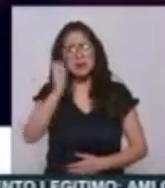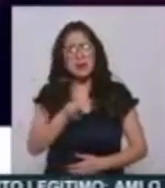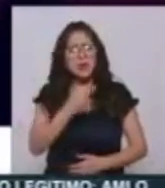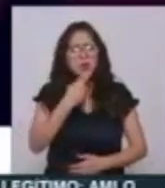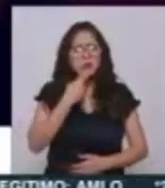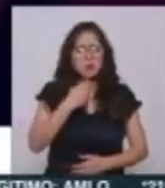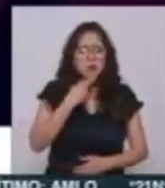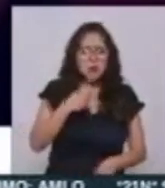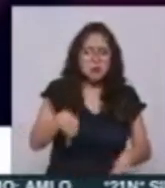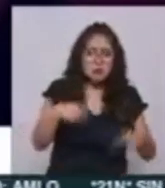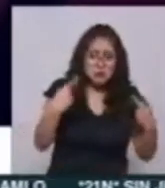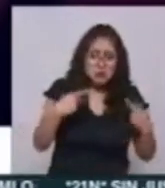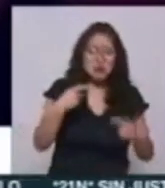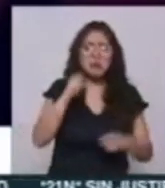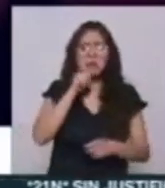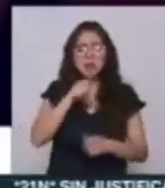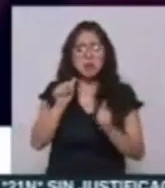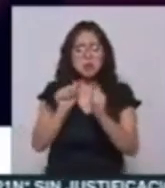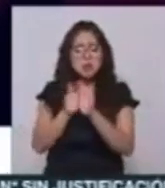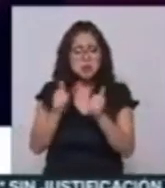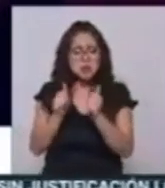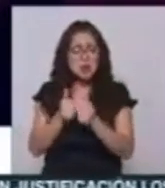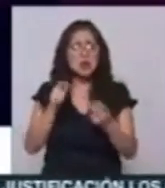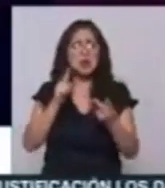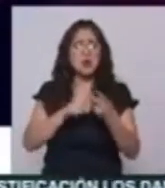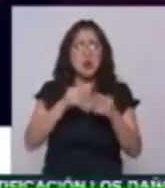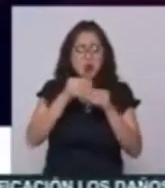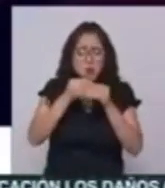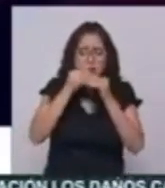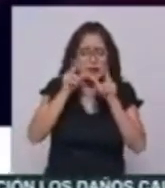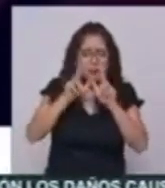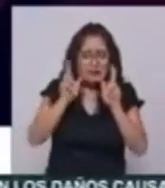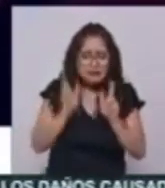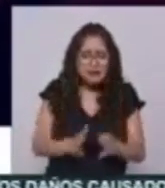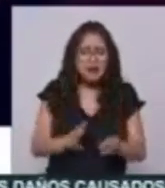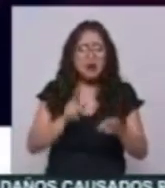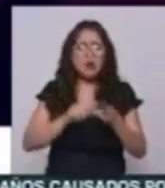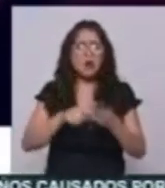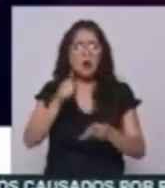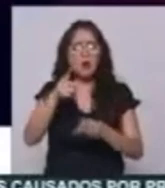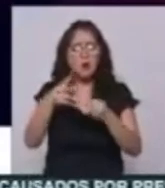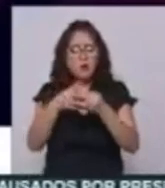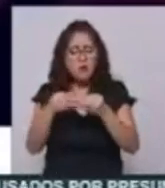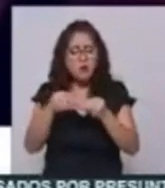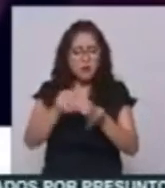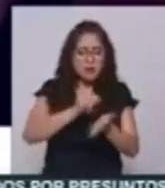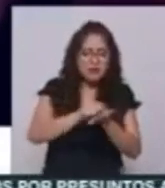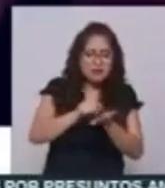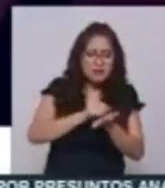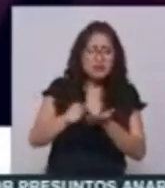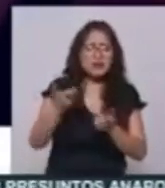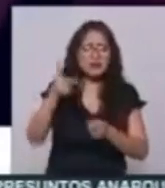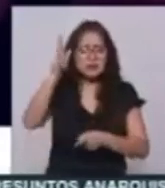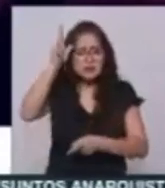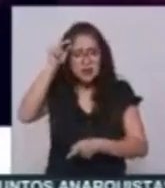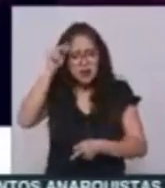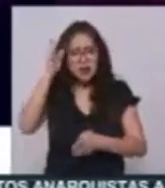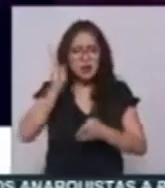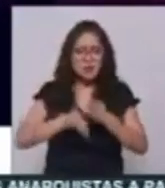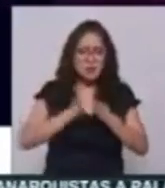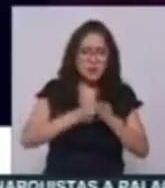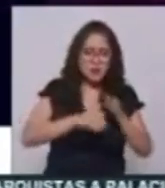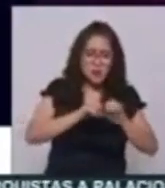chicharrón, vendía congelada, vendía fruta rallada, zanahoria, pepino, todo eso, gracias a